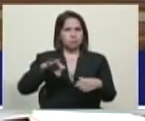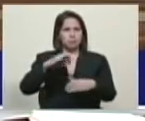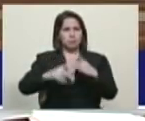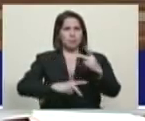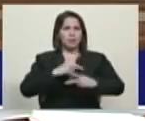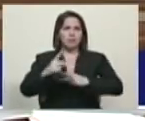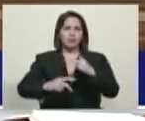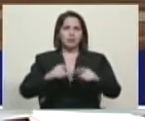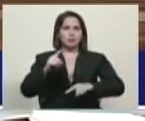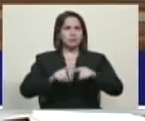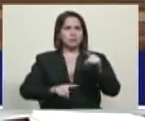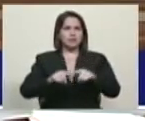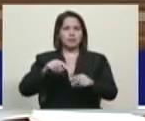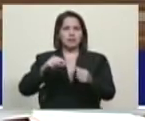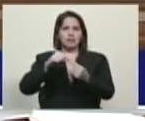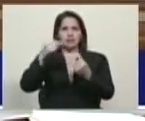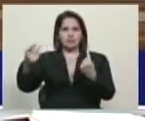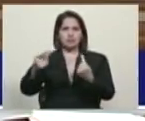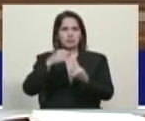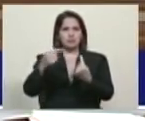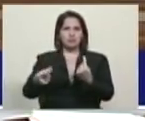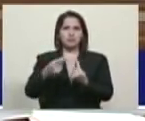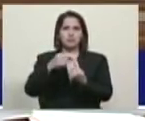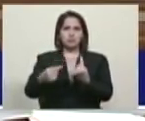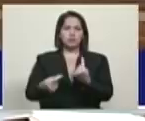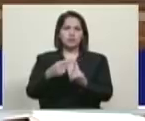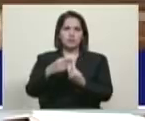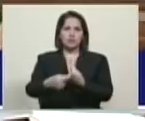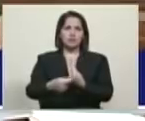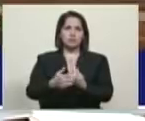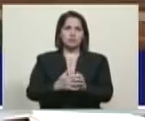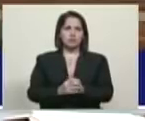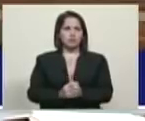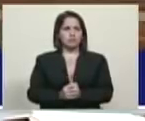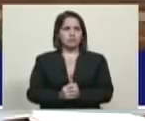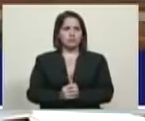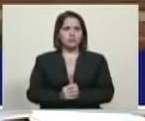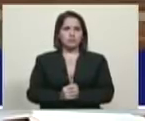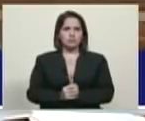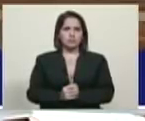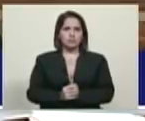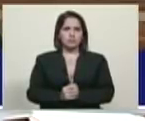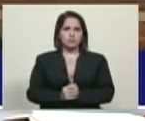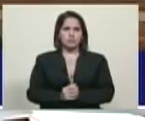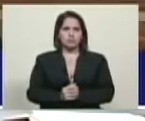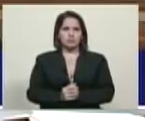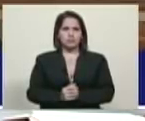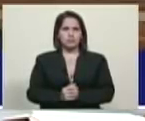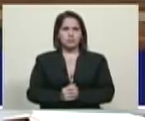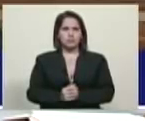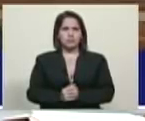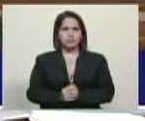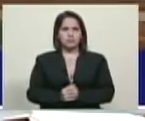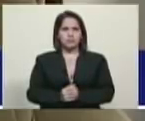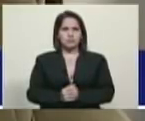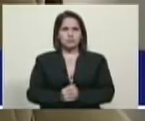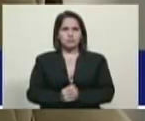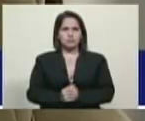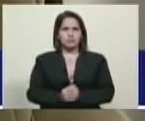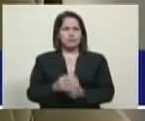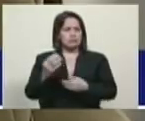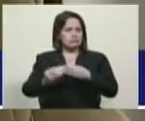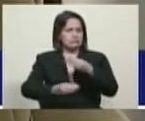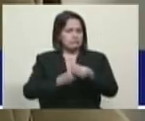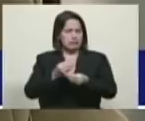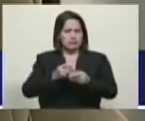producir trigo. Bueno, que son cultivos no del trópico, precisamente. Entonces, trigo tropical,